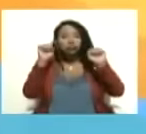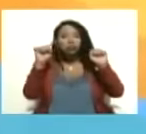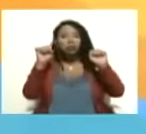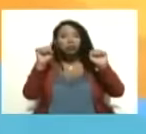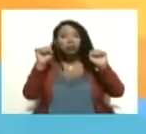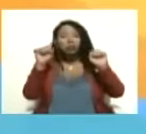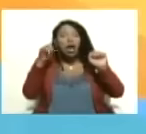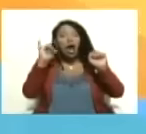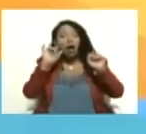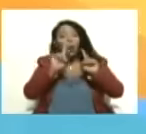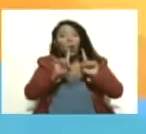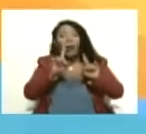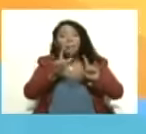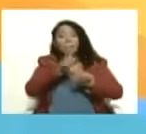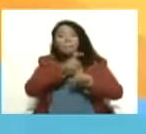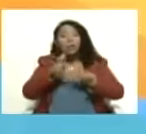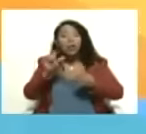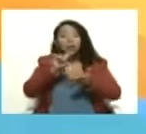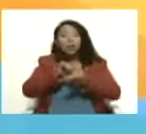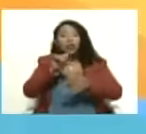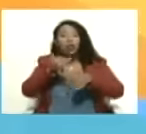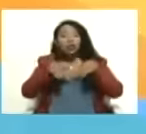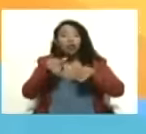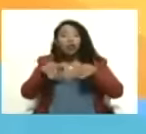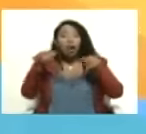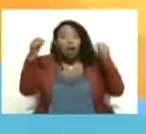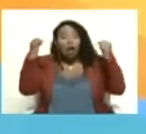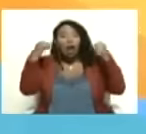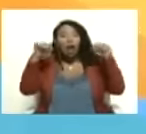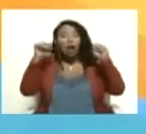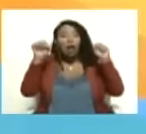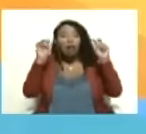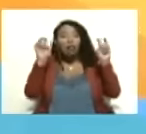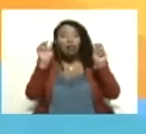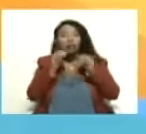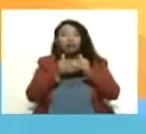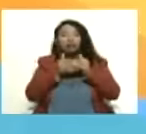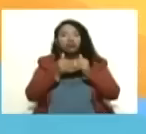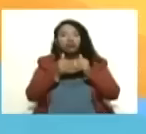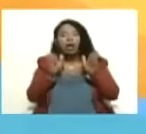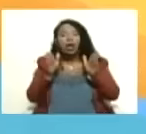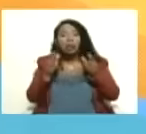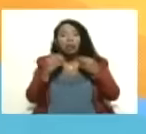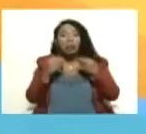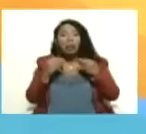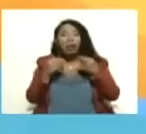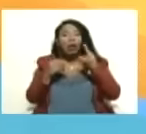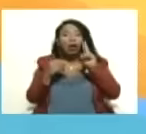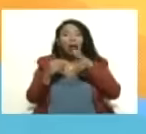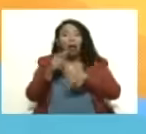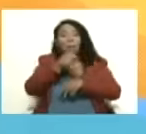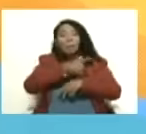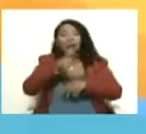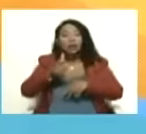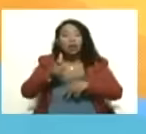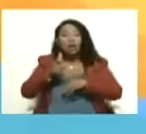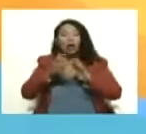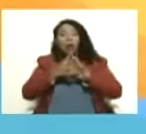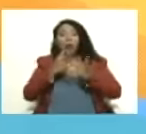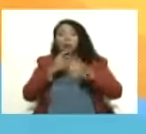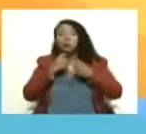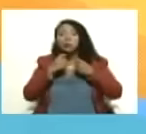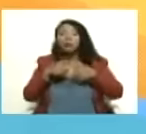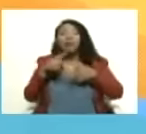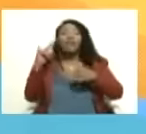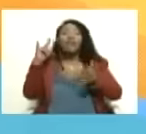haya gente todavía en los centros de votación en el ensayo deben mantenerse abiertos para que la gente que está en la cola no pierda el viaje y